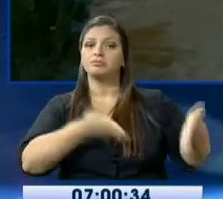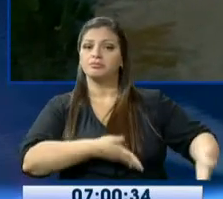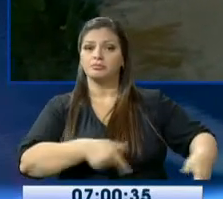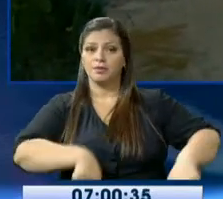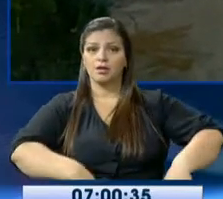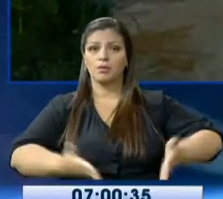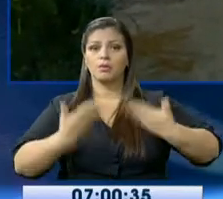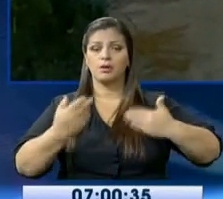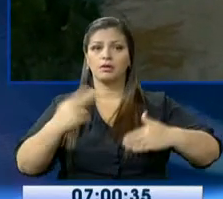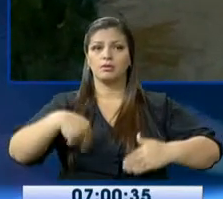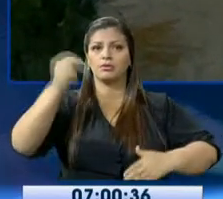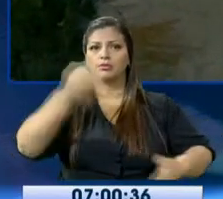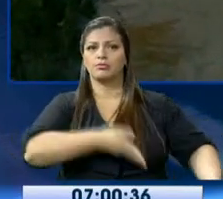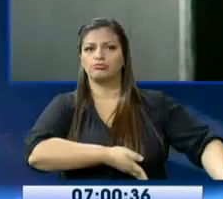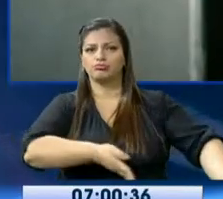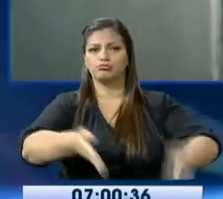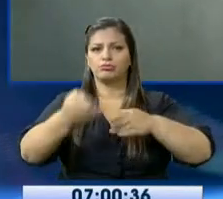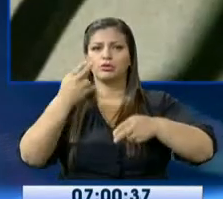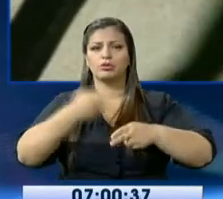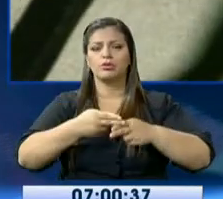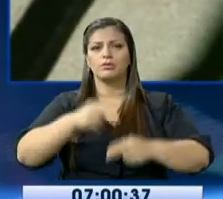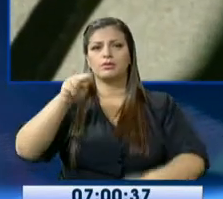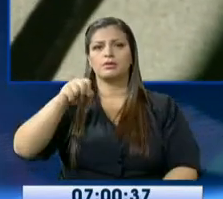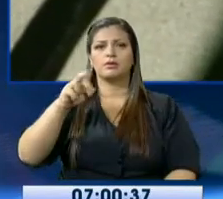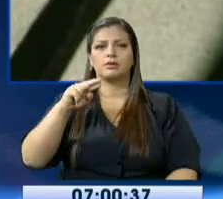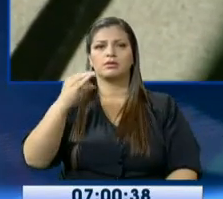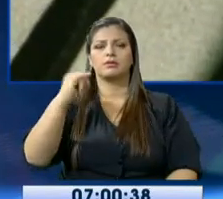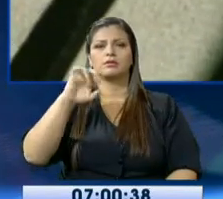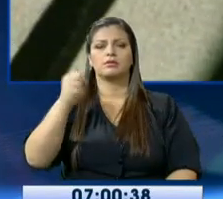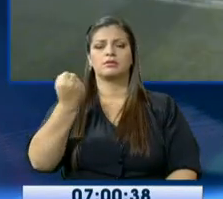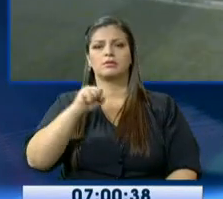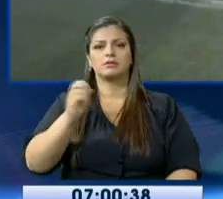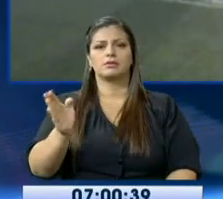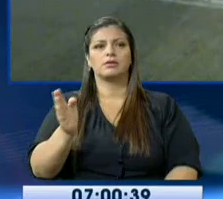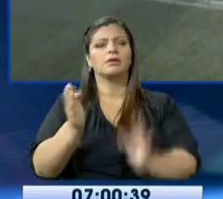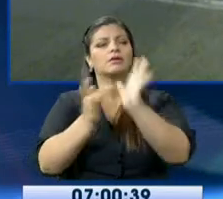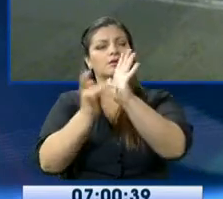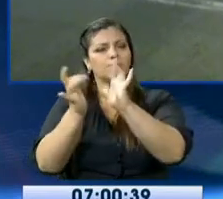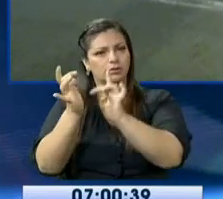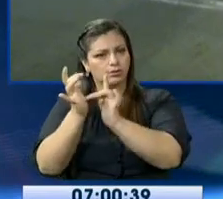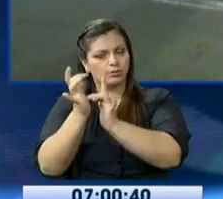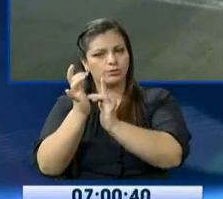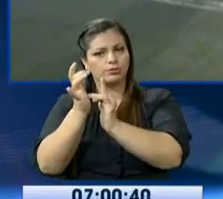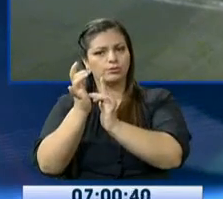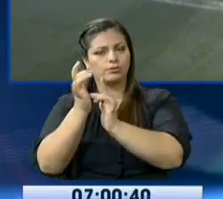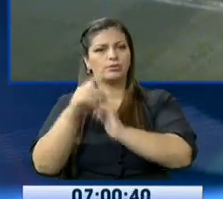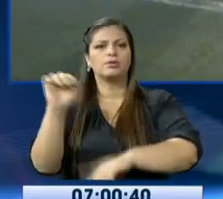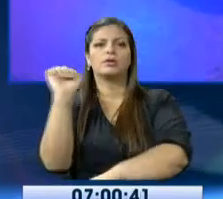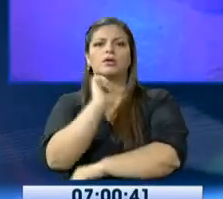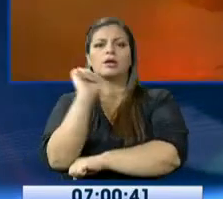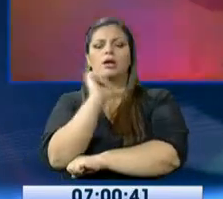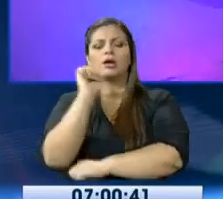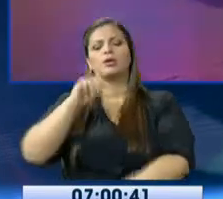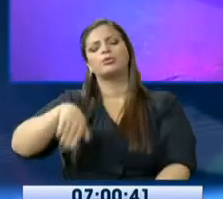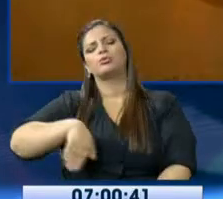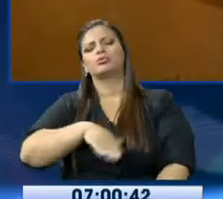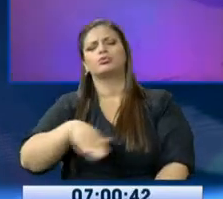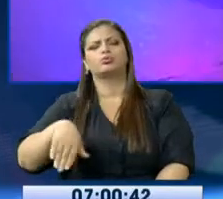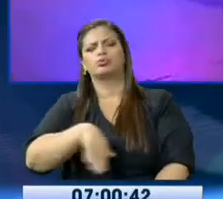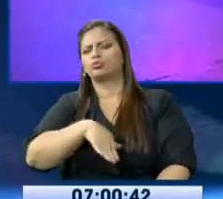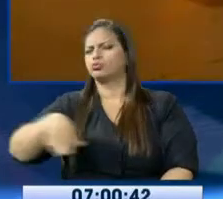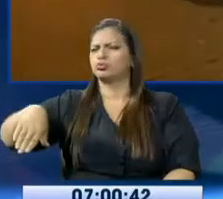Jesús a la altura de la Ciudadela Metrópolis, esto en el norte de Guayaquil. Testigos indicaron que el vehículo circulaba a exceso